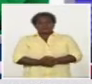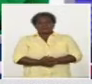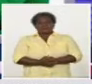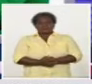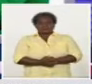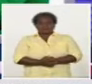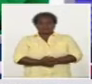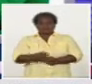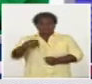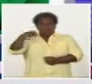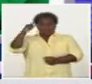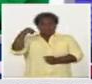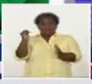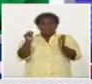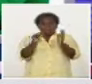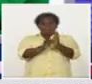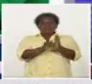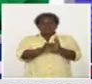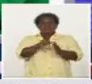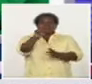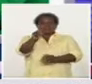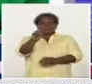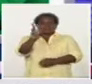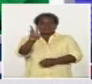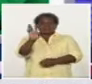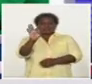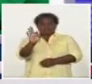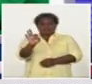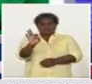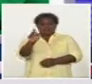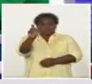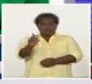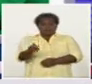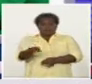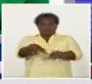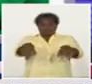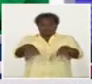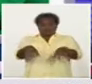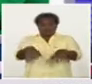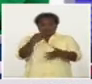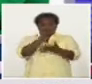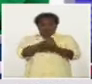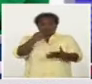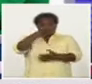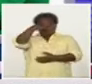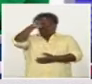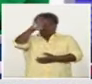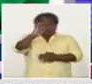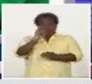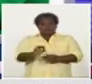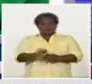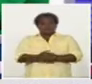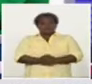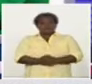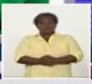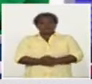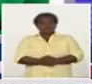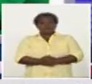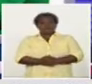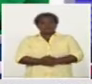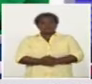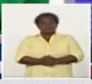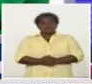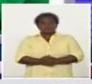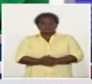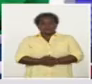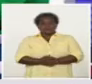Ayer 1.138 casos autóctonos diagnosticados en nuestro país. Estamos hablando